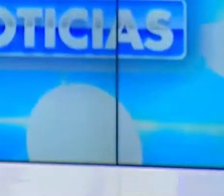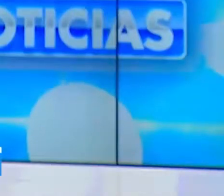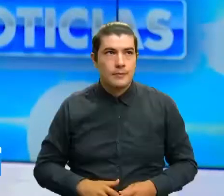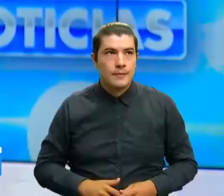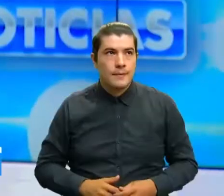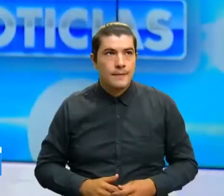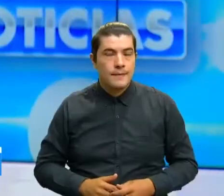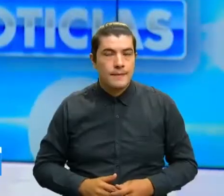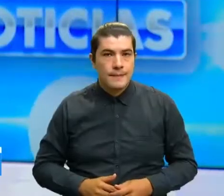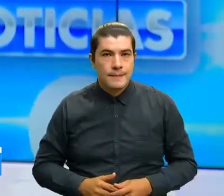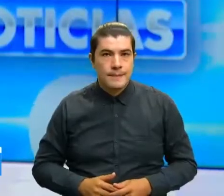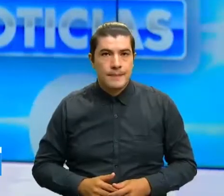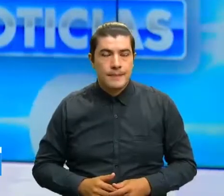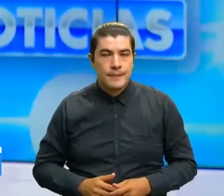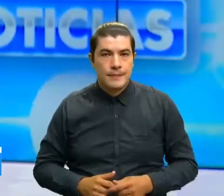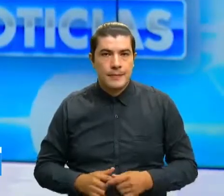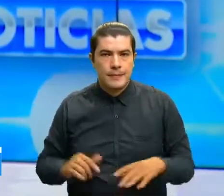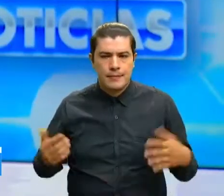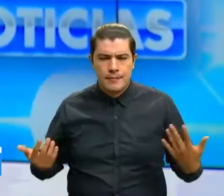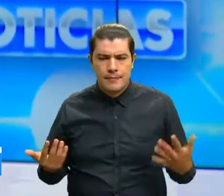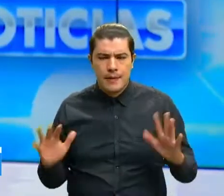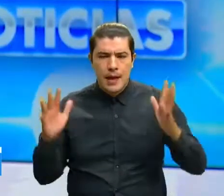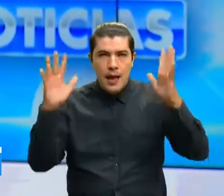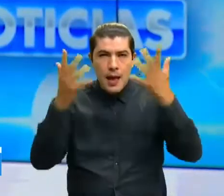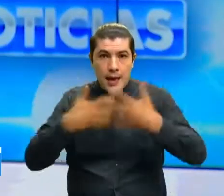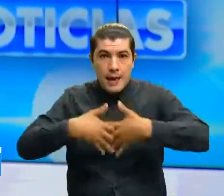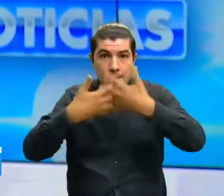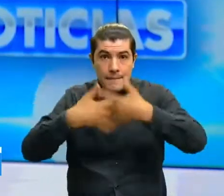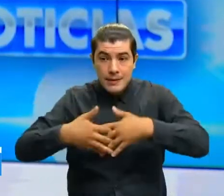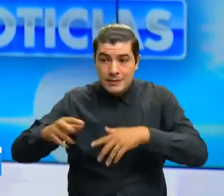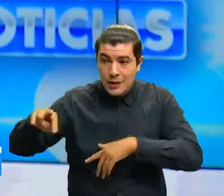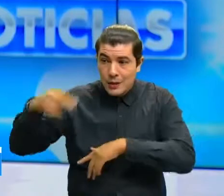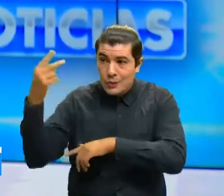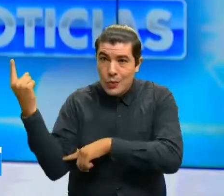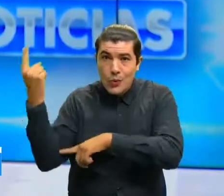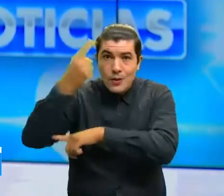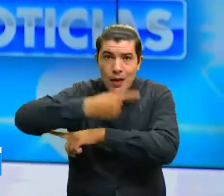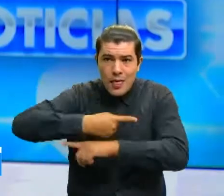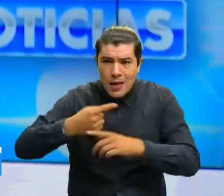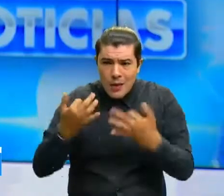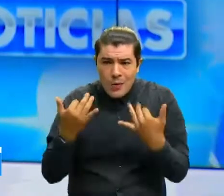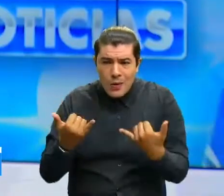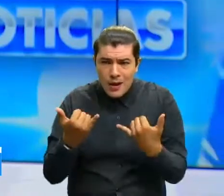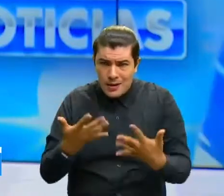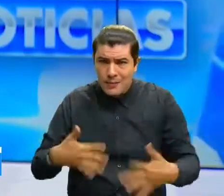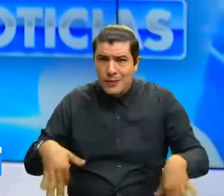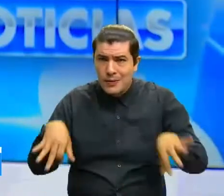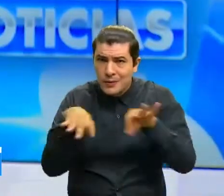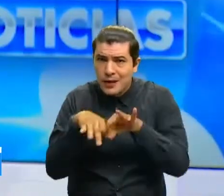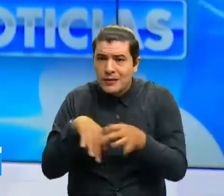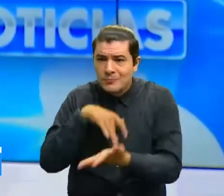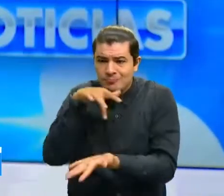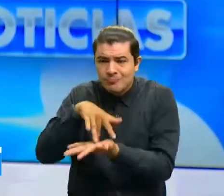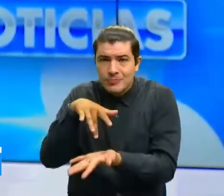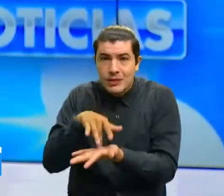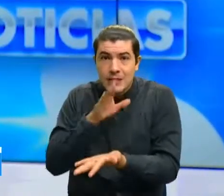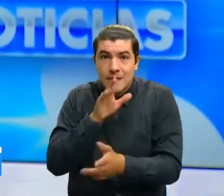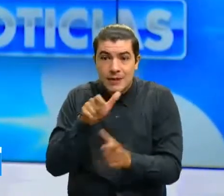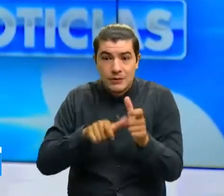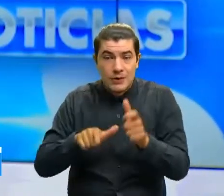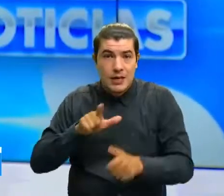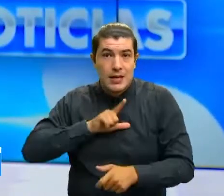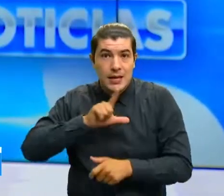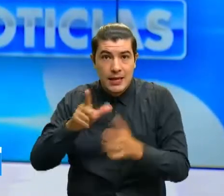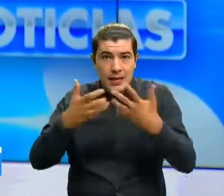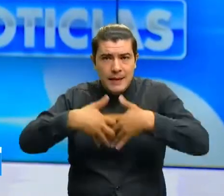La segunda jornada del evento empresarial más importante del Oriente Colombiano contó con la participación de destacadas personalidades del mundo empresarial.